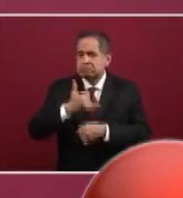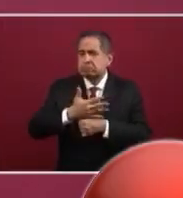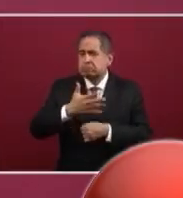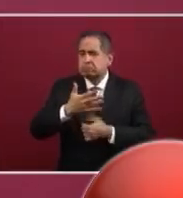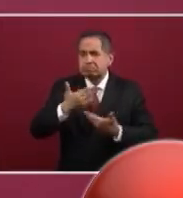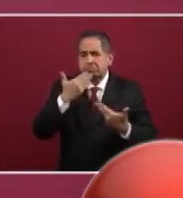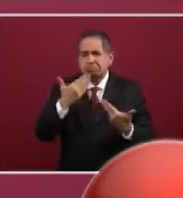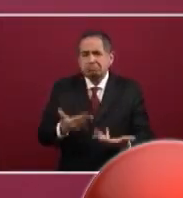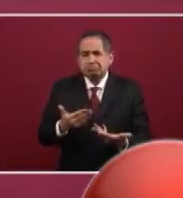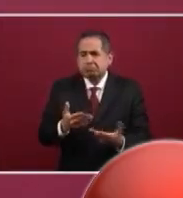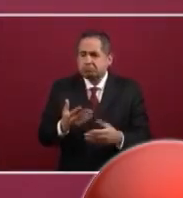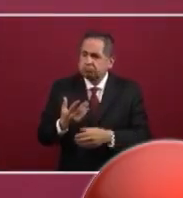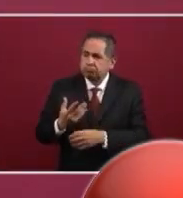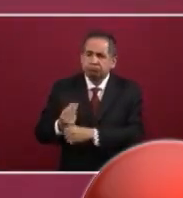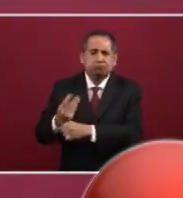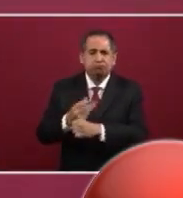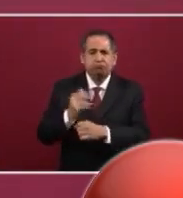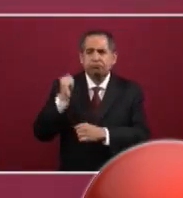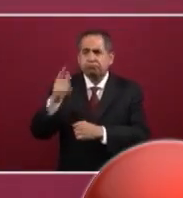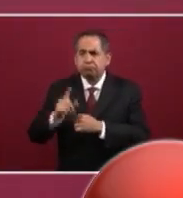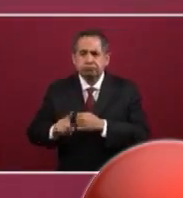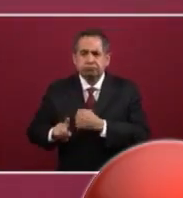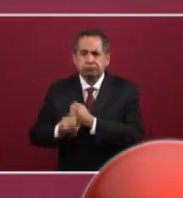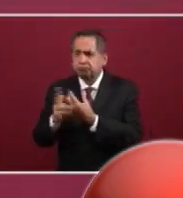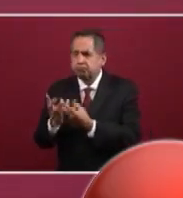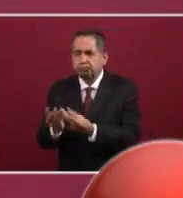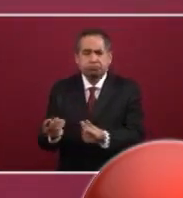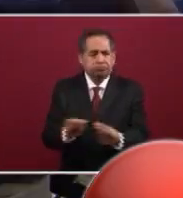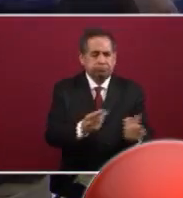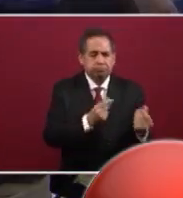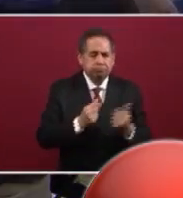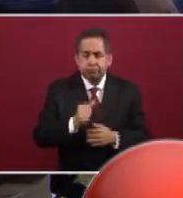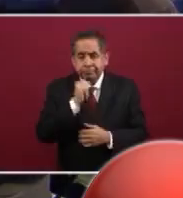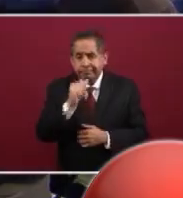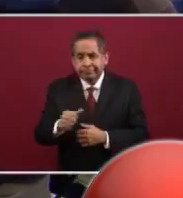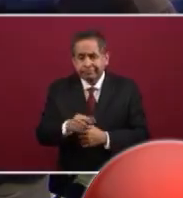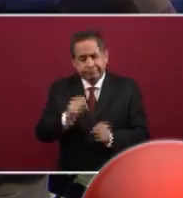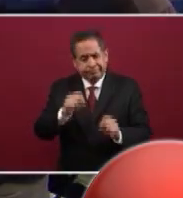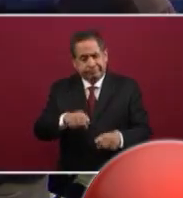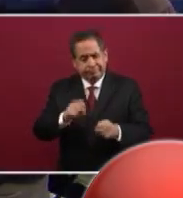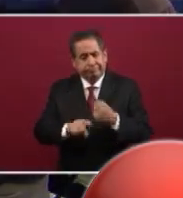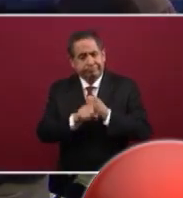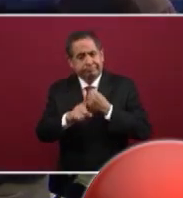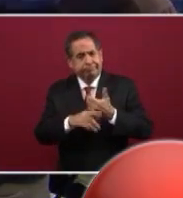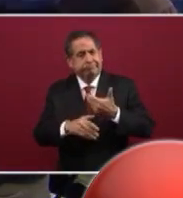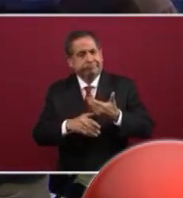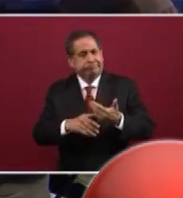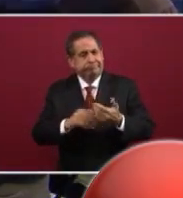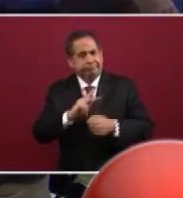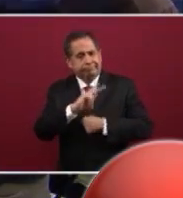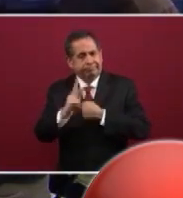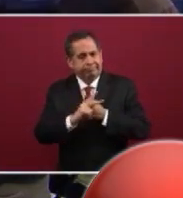incapacidad para resolver los grandes y graves problemas nacionales.